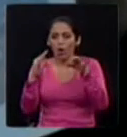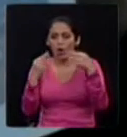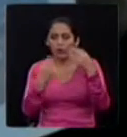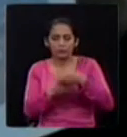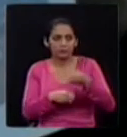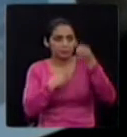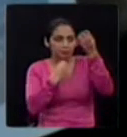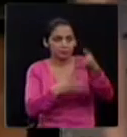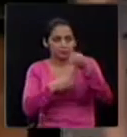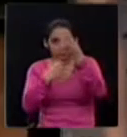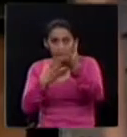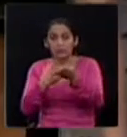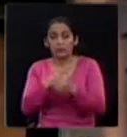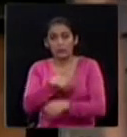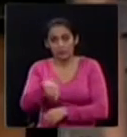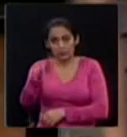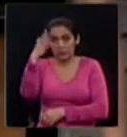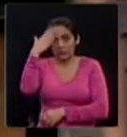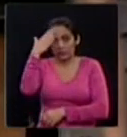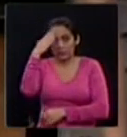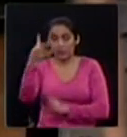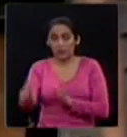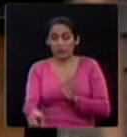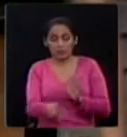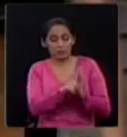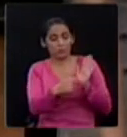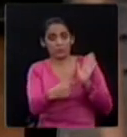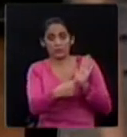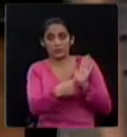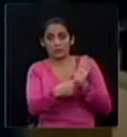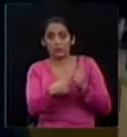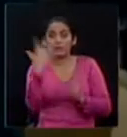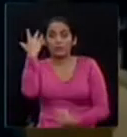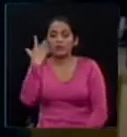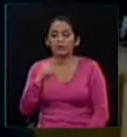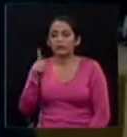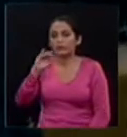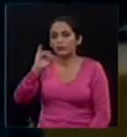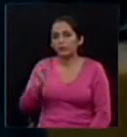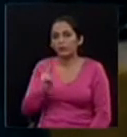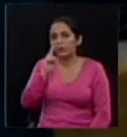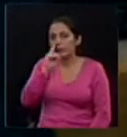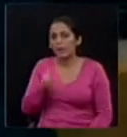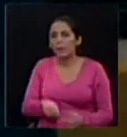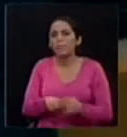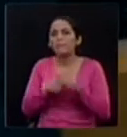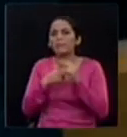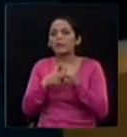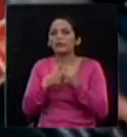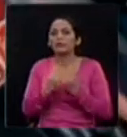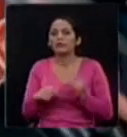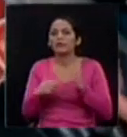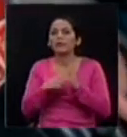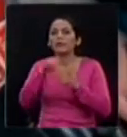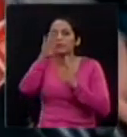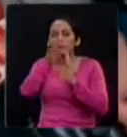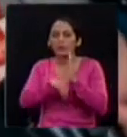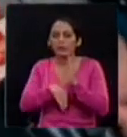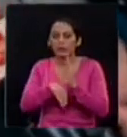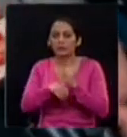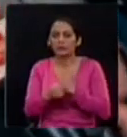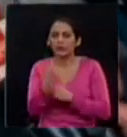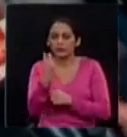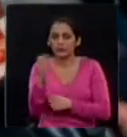y compradores para que se cumpla con la ley desde el 1 de junio, donde todas las compras tienen la reducción del IVA. Vamos a ver el tema